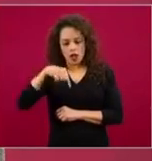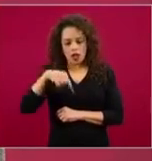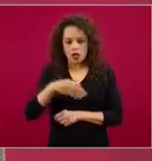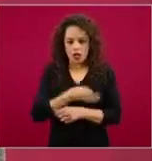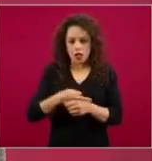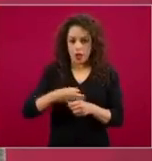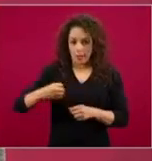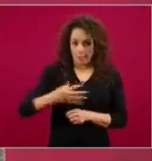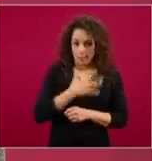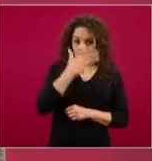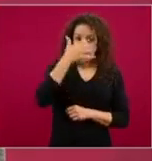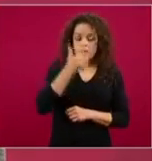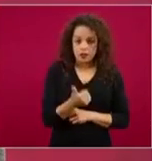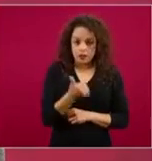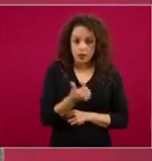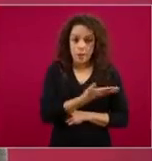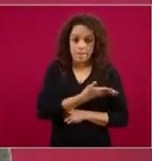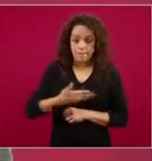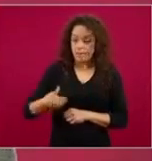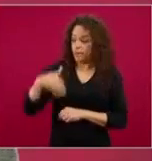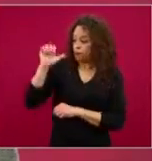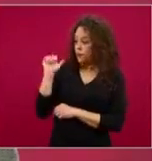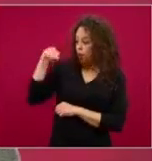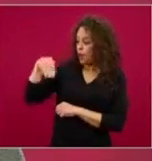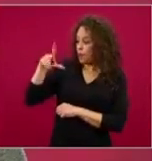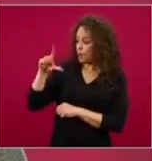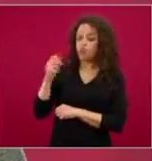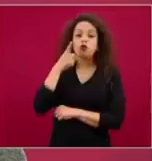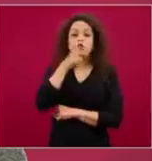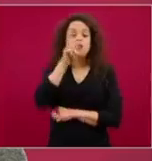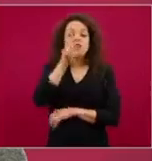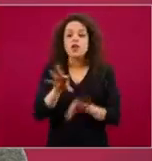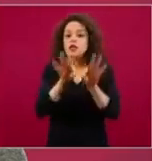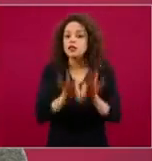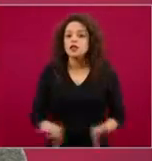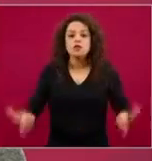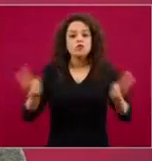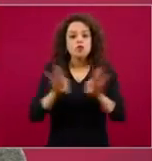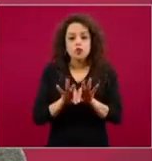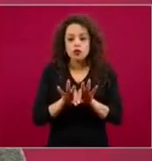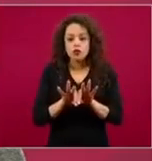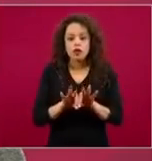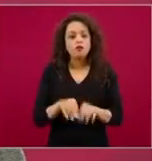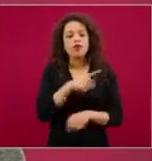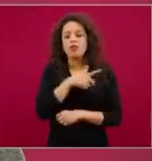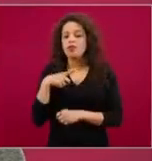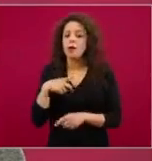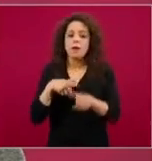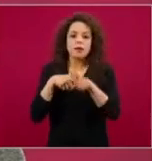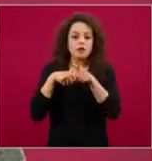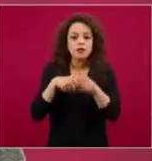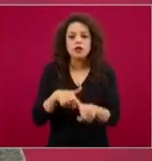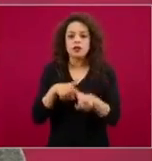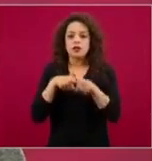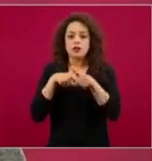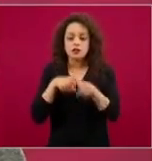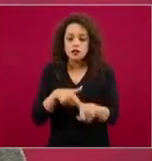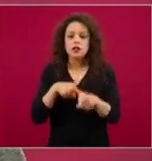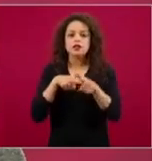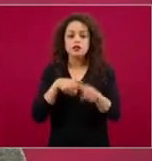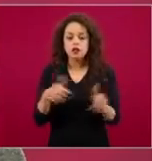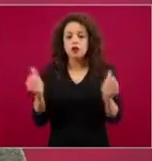López Obrador ha destacado: la importancia de no interrumpir, de mantener los programas